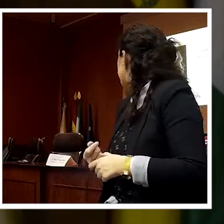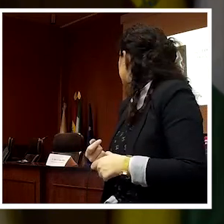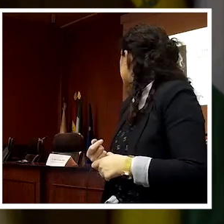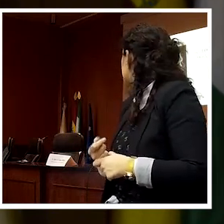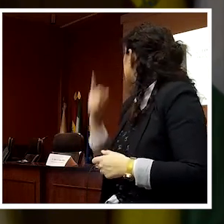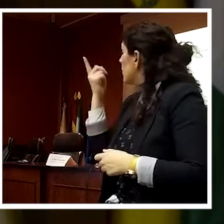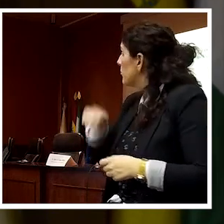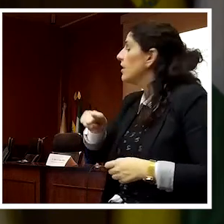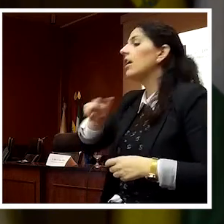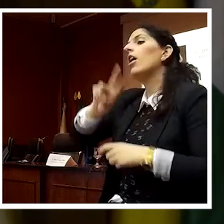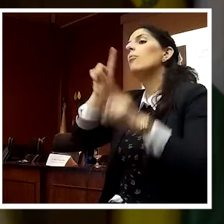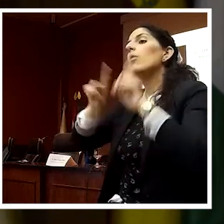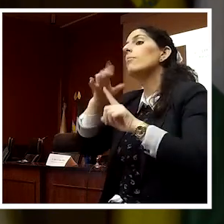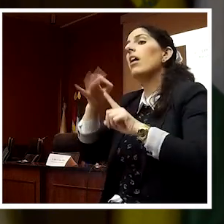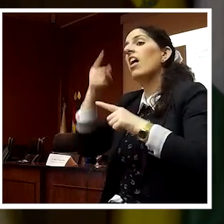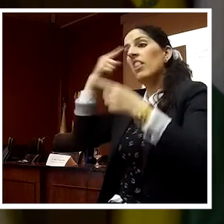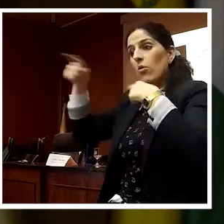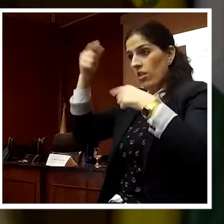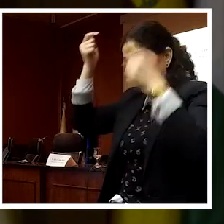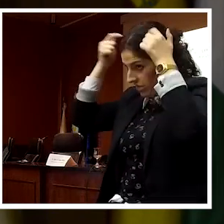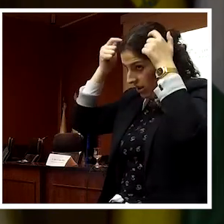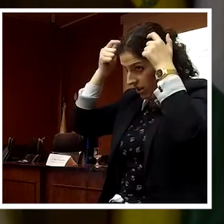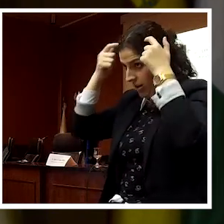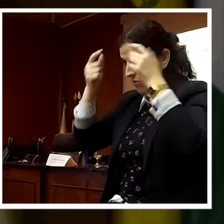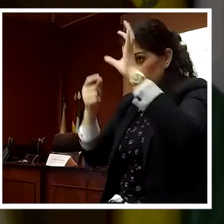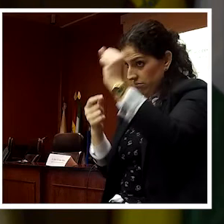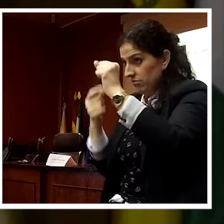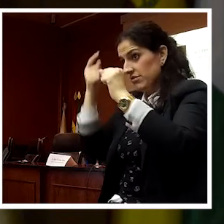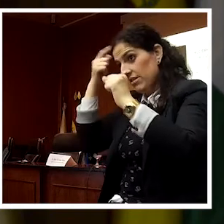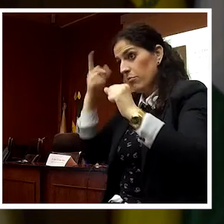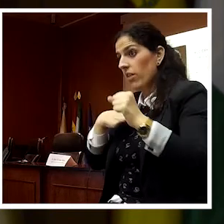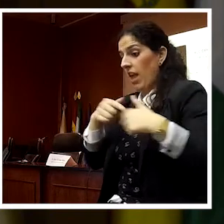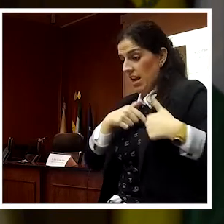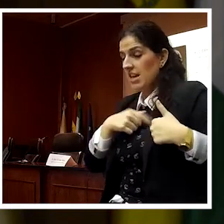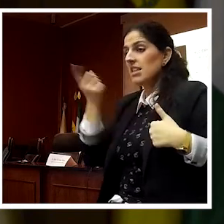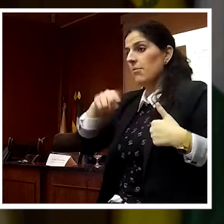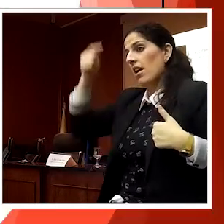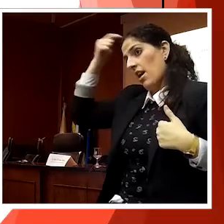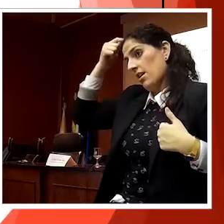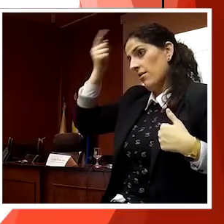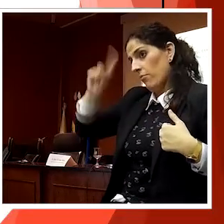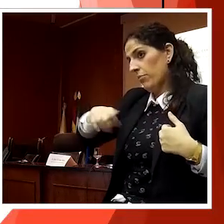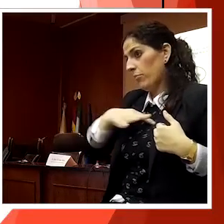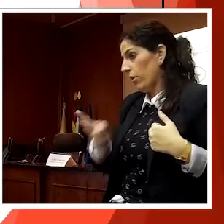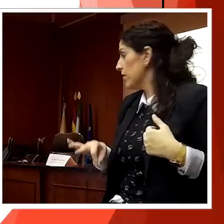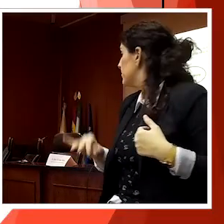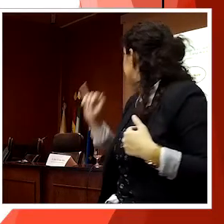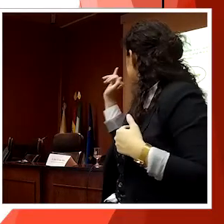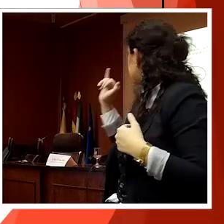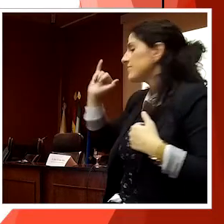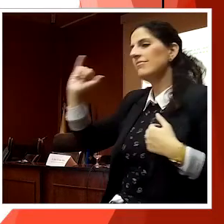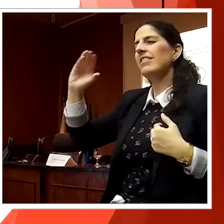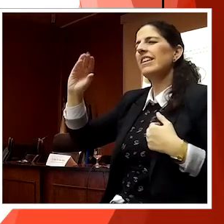Pero también tenemos otro problema con las arterias, con esos coágulos y esos trombos que se forman, que es el ictus, ¿no? El ictus,